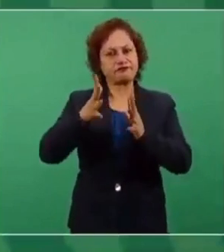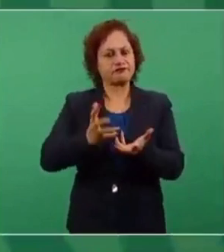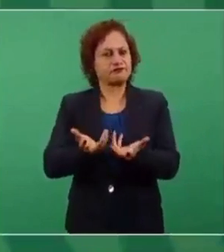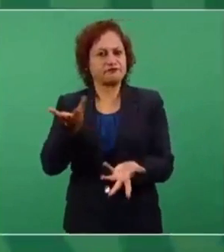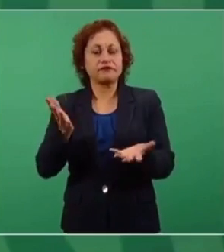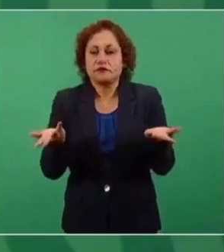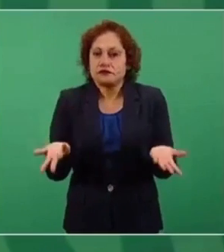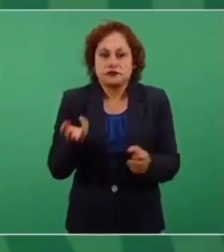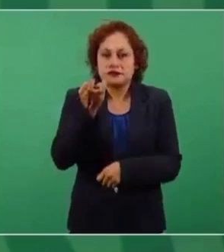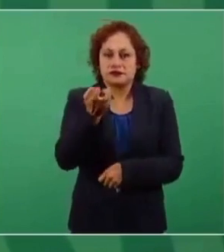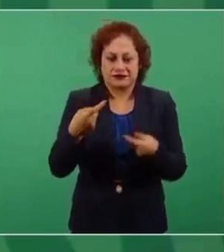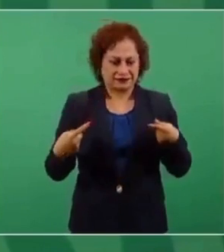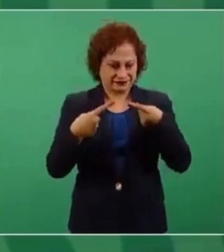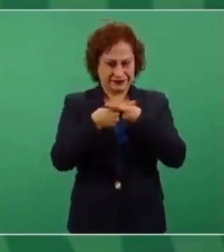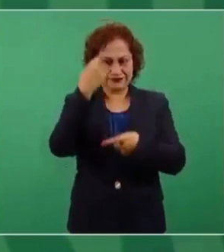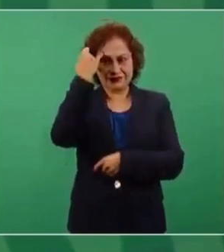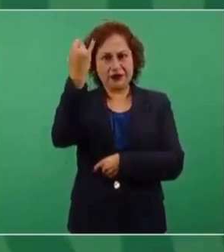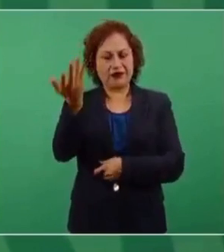Es una contradicción.